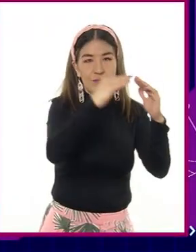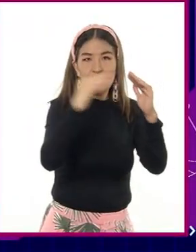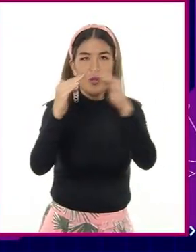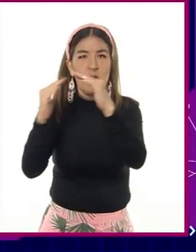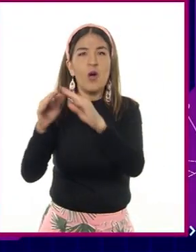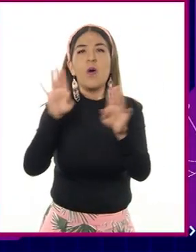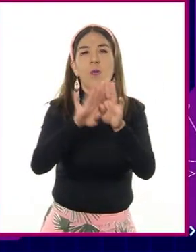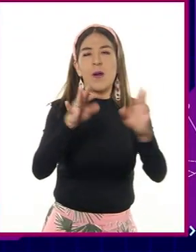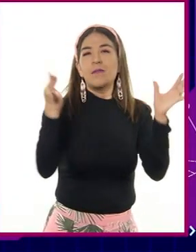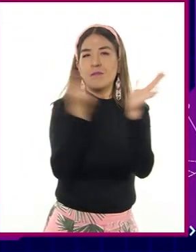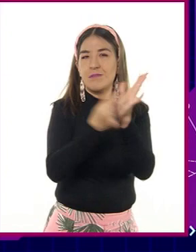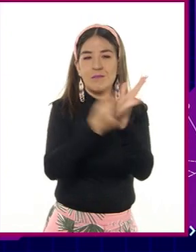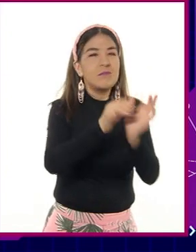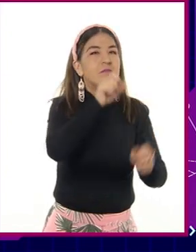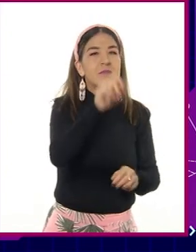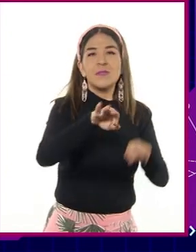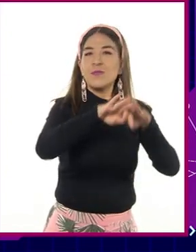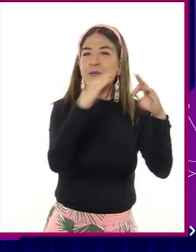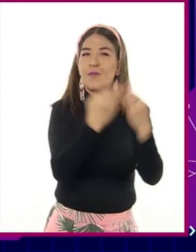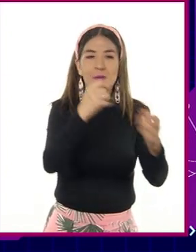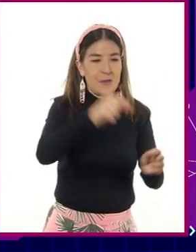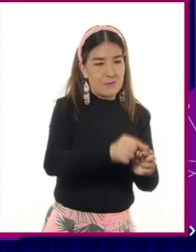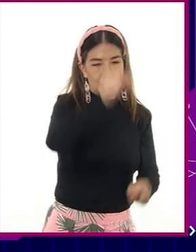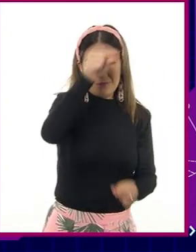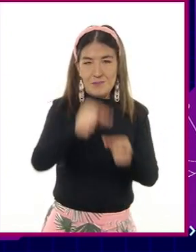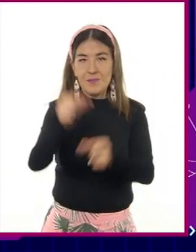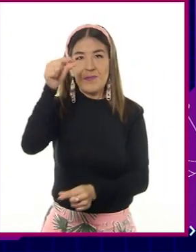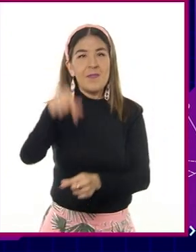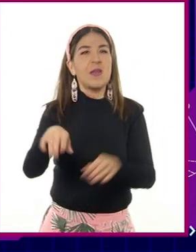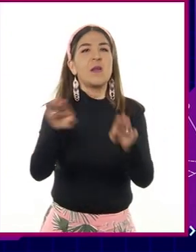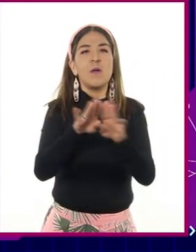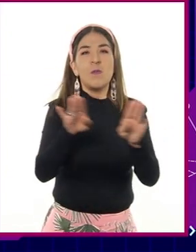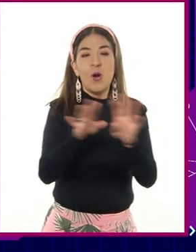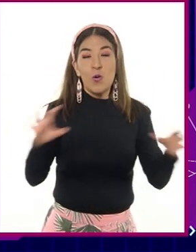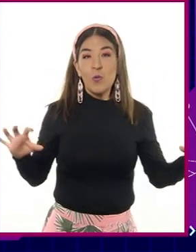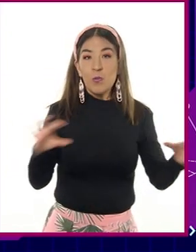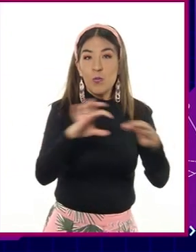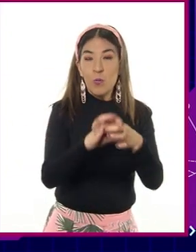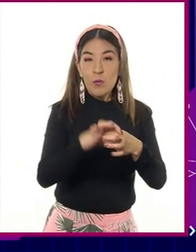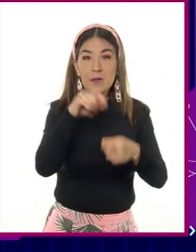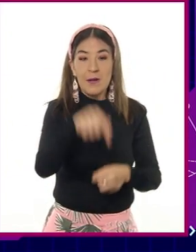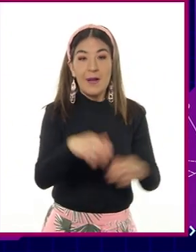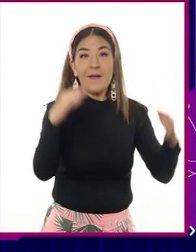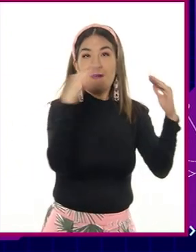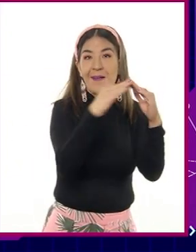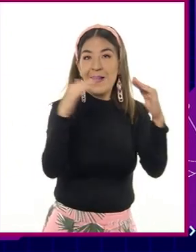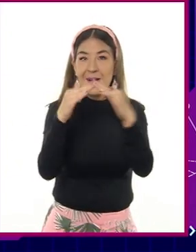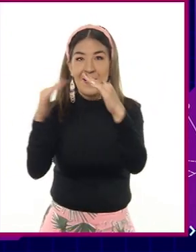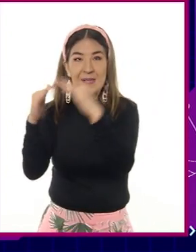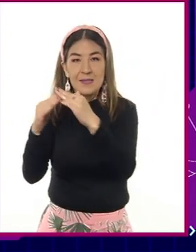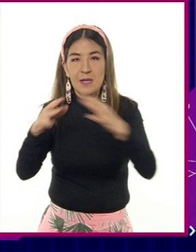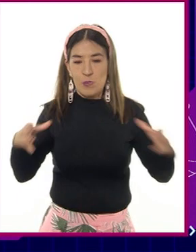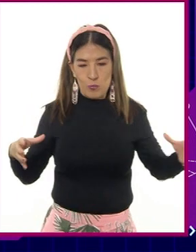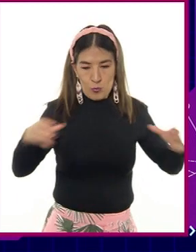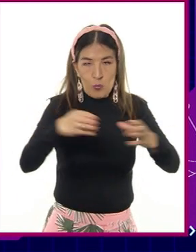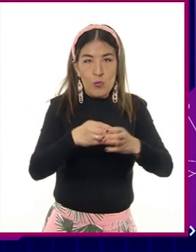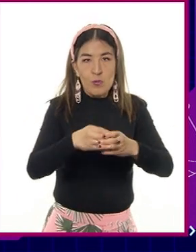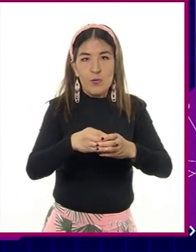varillas del mismo tamaño y el diseño consiste en juntar la estructura de cada casa con la estructura de la